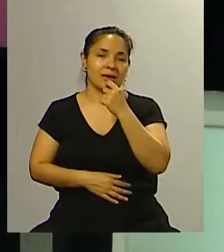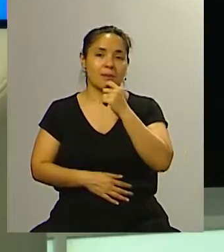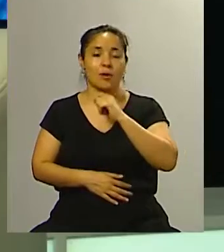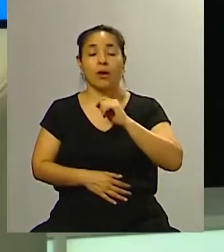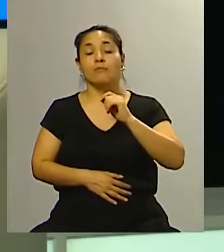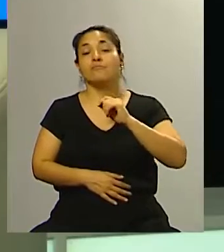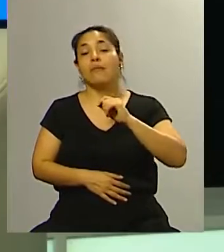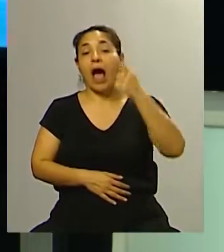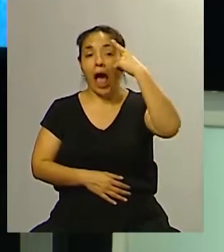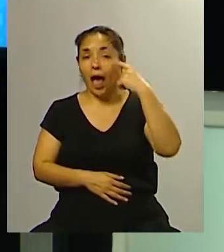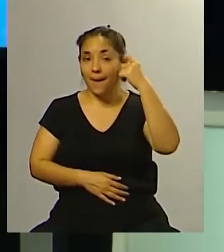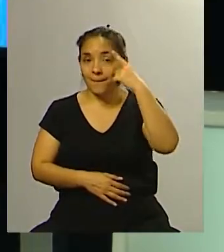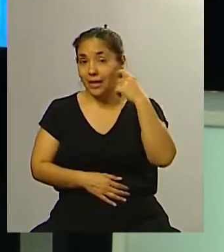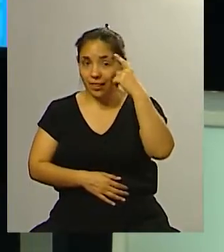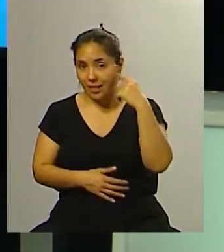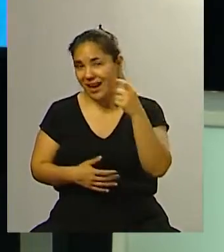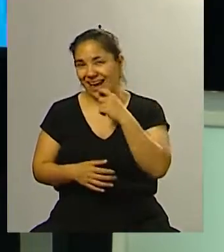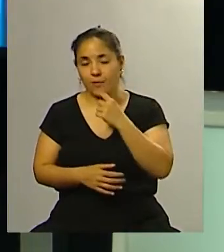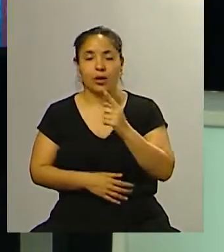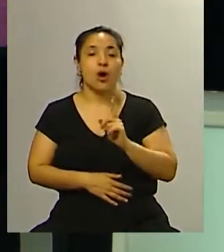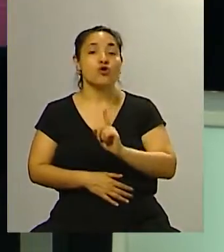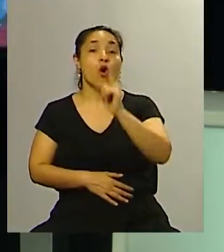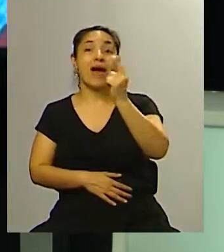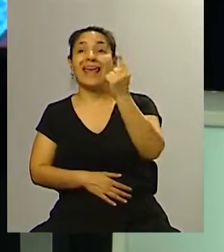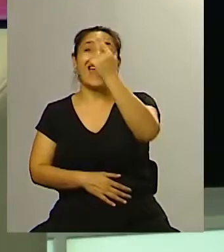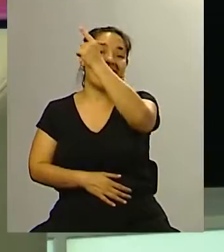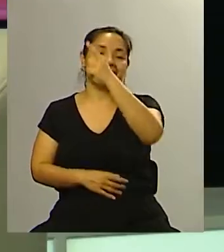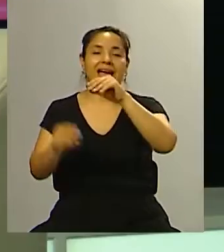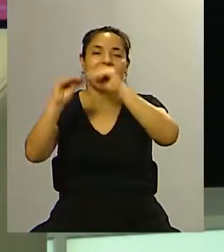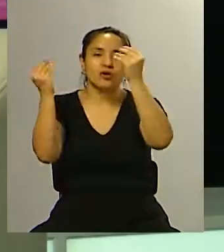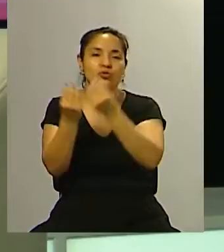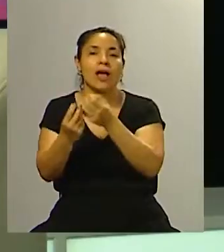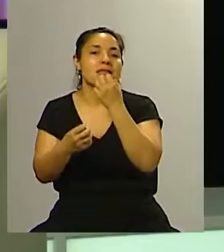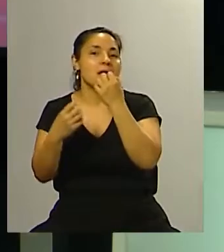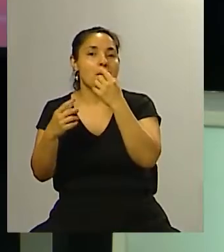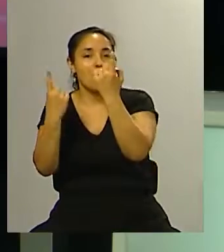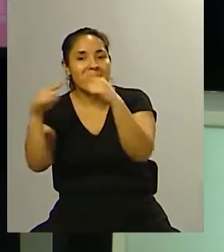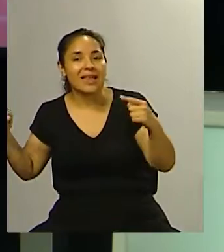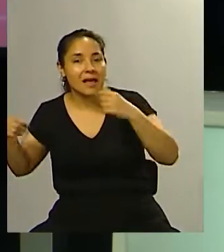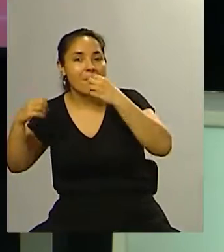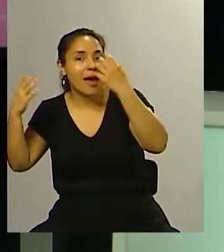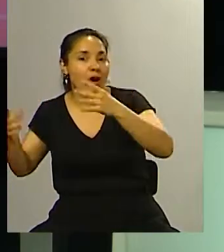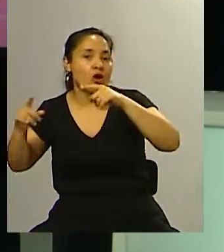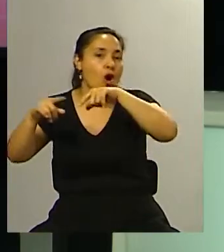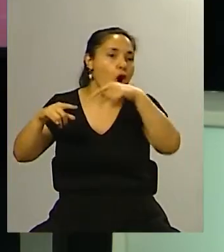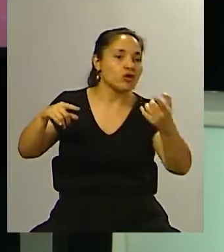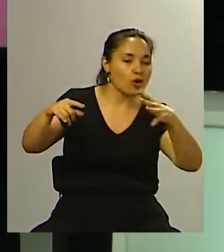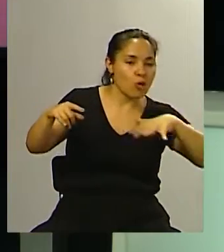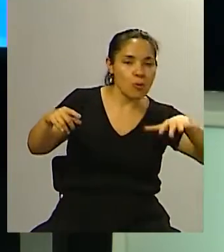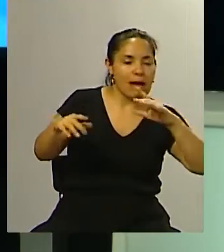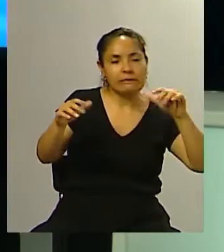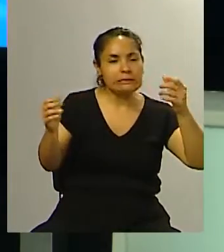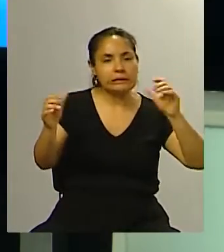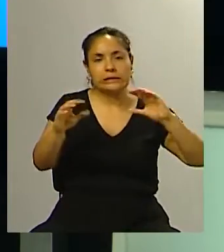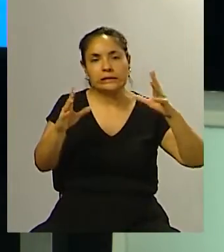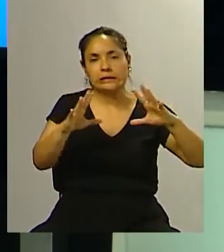las Aprender, decís, bueno, en el noreste argentino el resultado fue mejor en tal materia y menor en tal otra. ¿Qué pasa en Mendoza